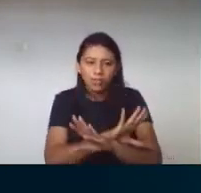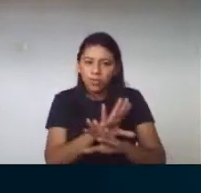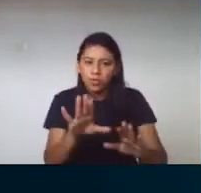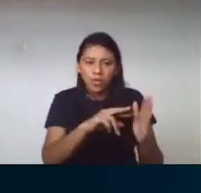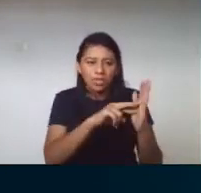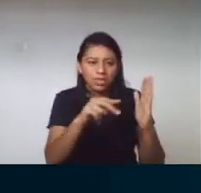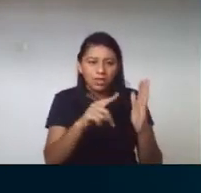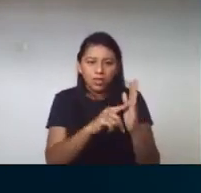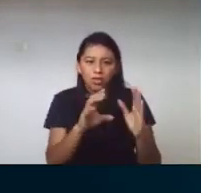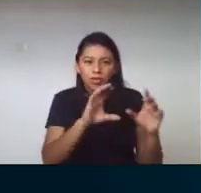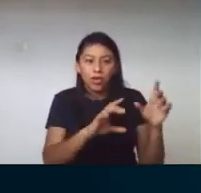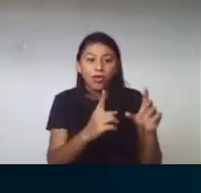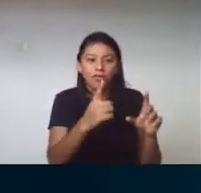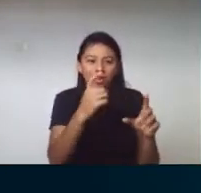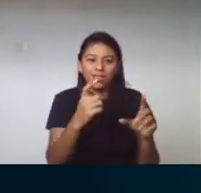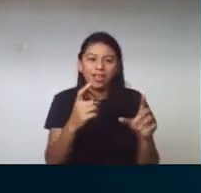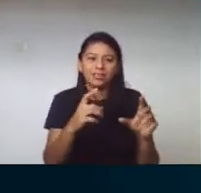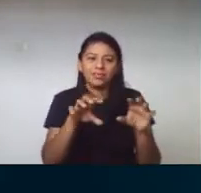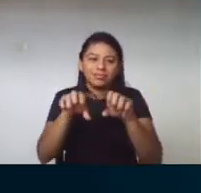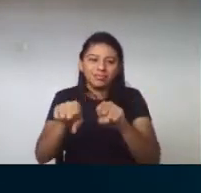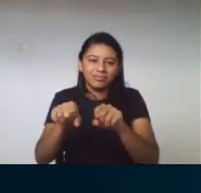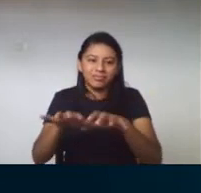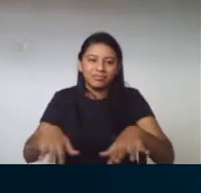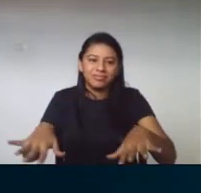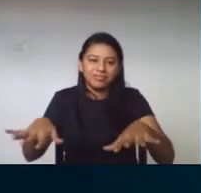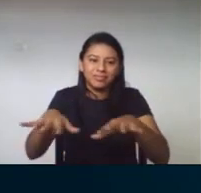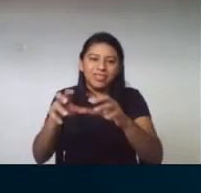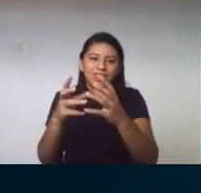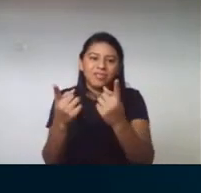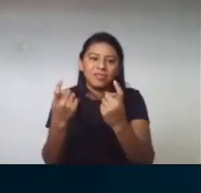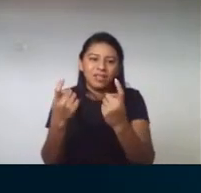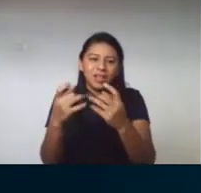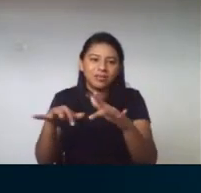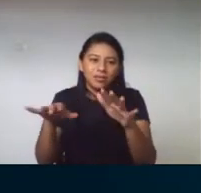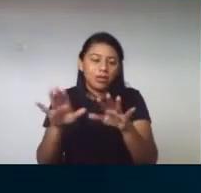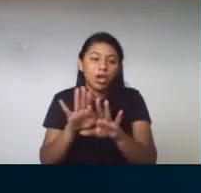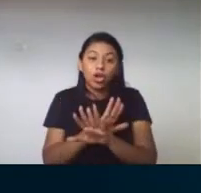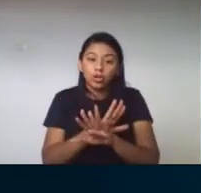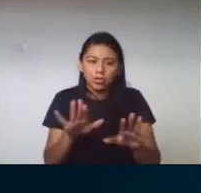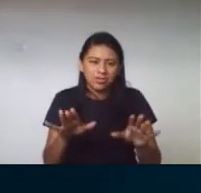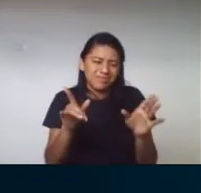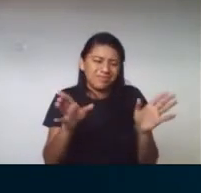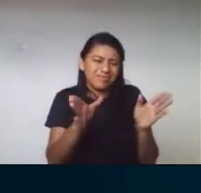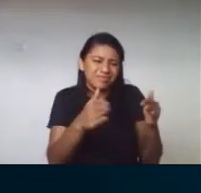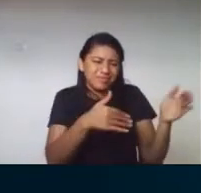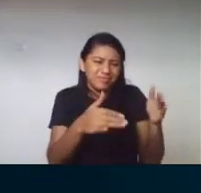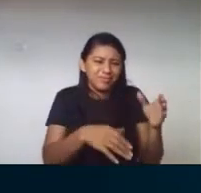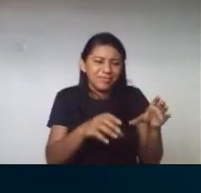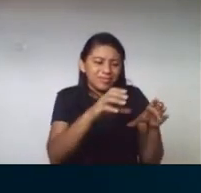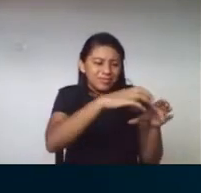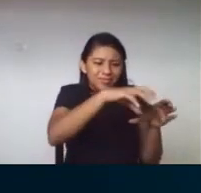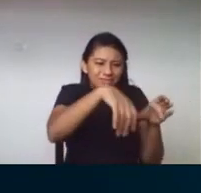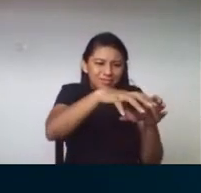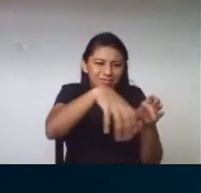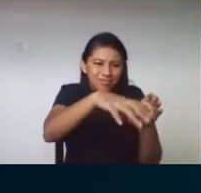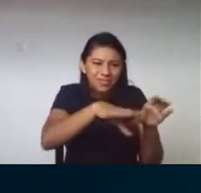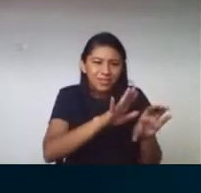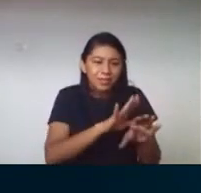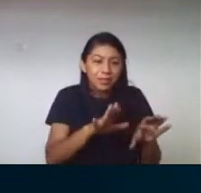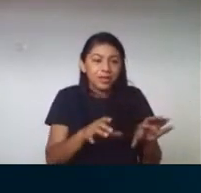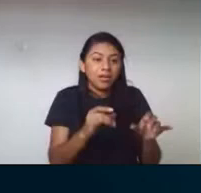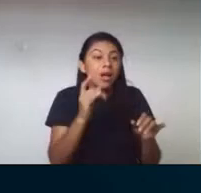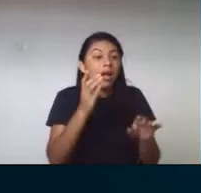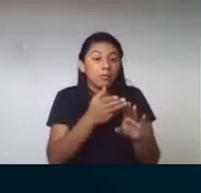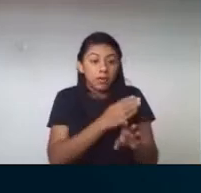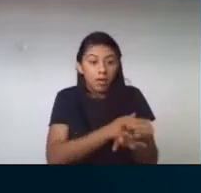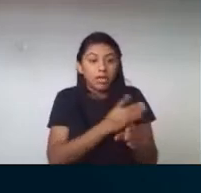ejemplo, el uso de complejos montajes de laboratorio, desarrollo de prototipos, de plantas piloto, lo cual